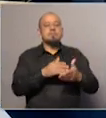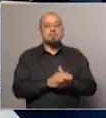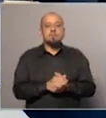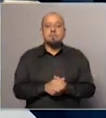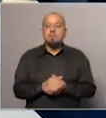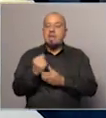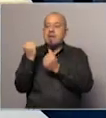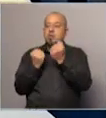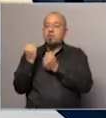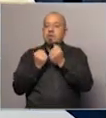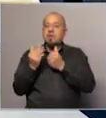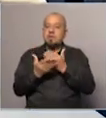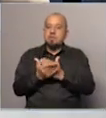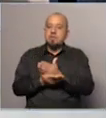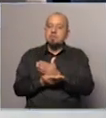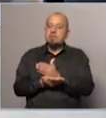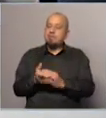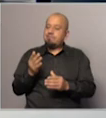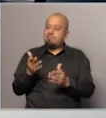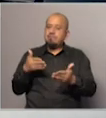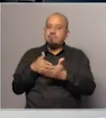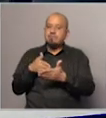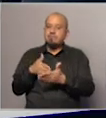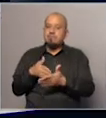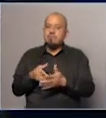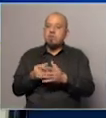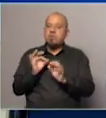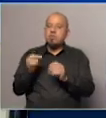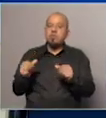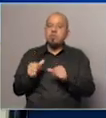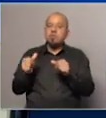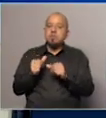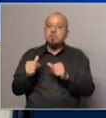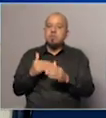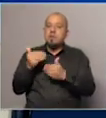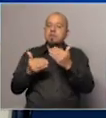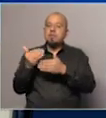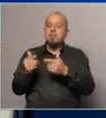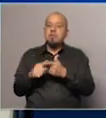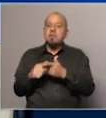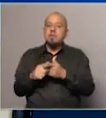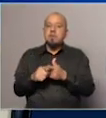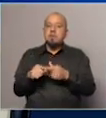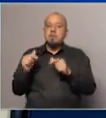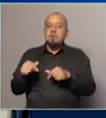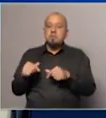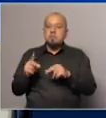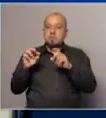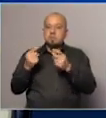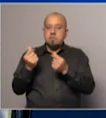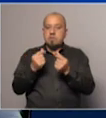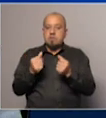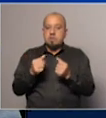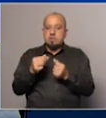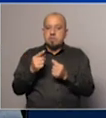economía siempre impide el avance o lo desarrolla o permite avance es decir esto es un tema de plata por ejemplo